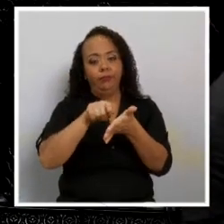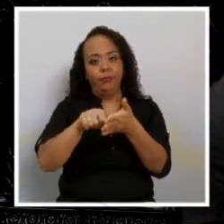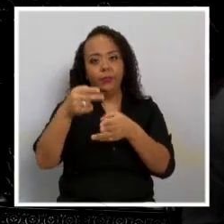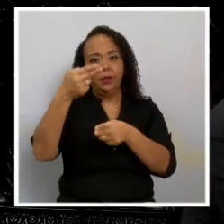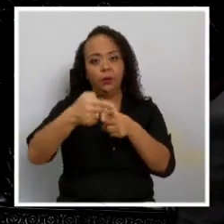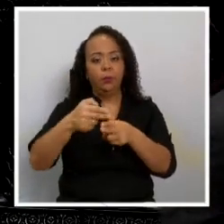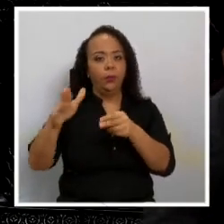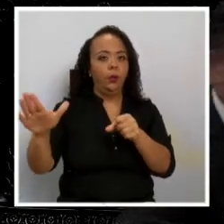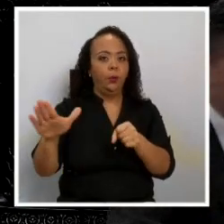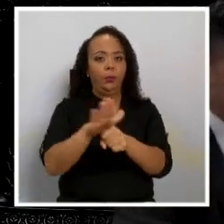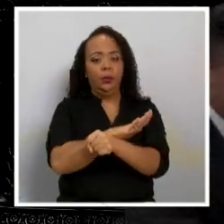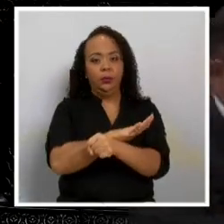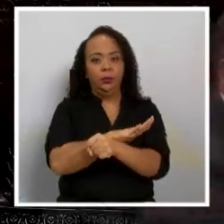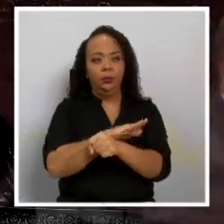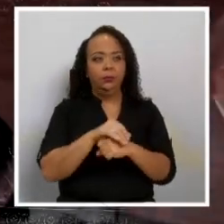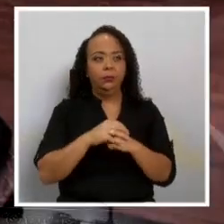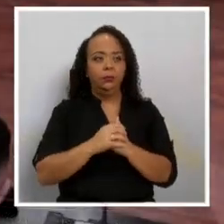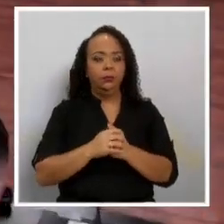nombre completo